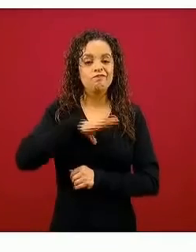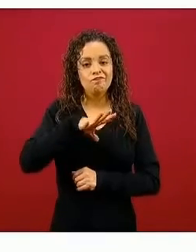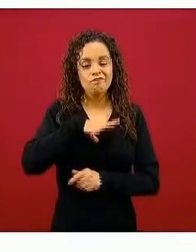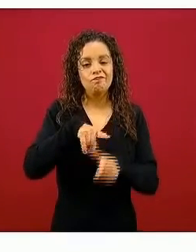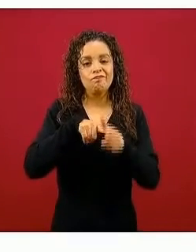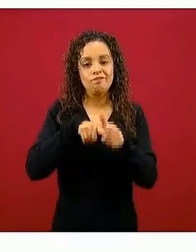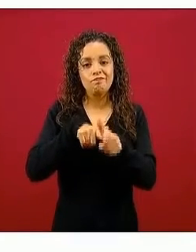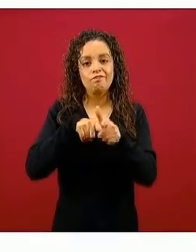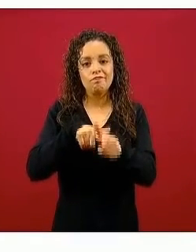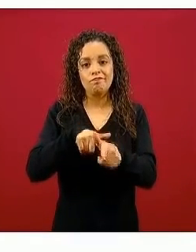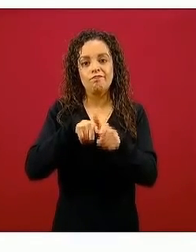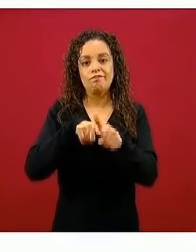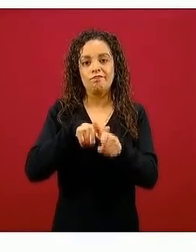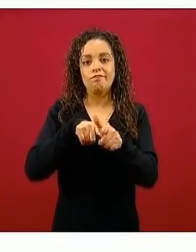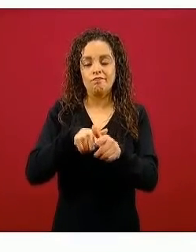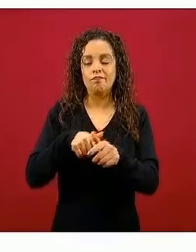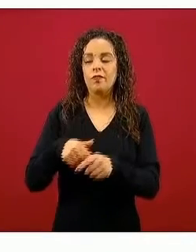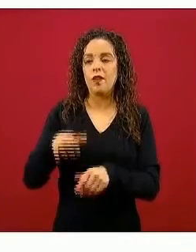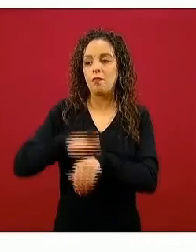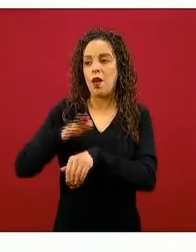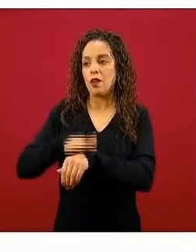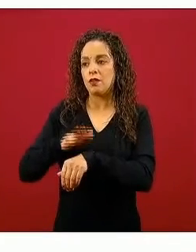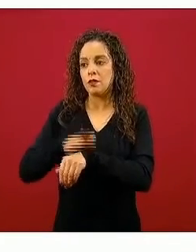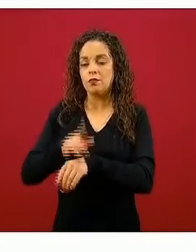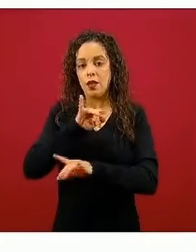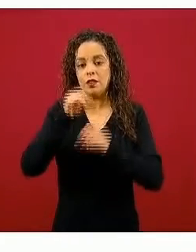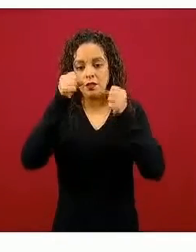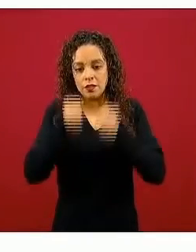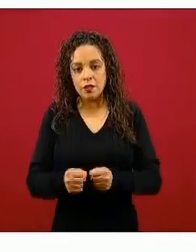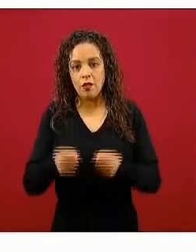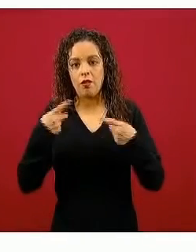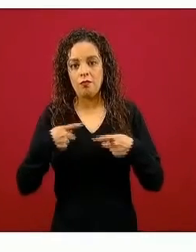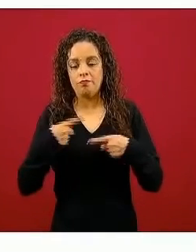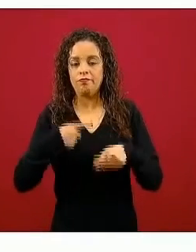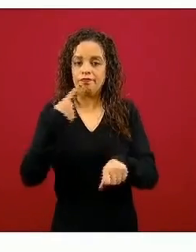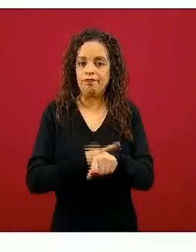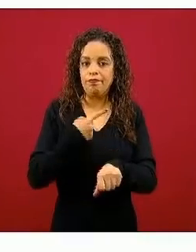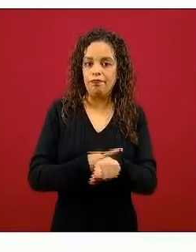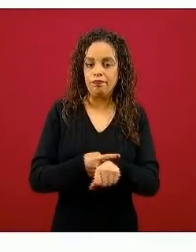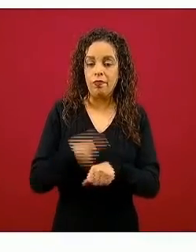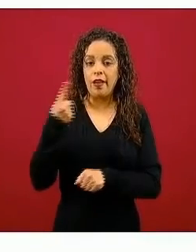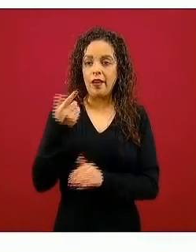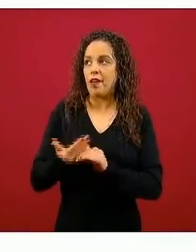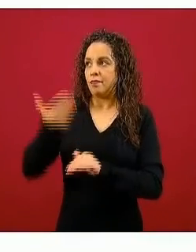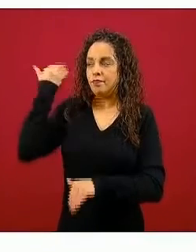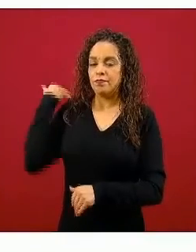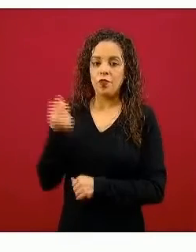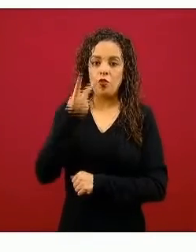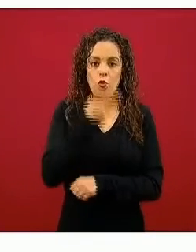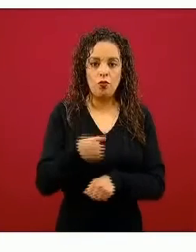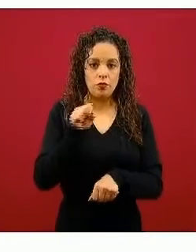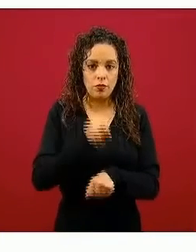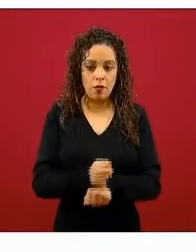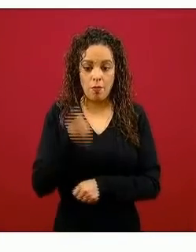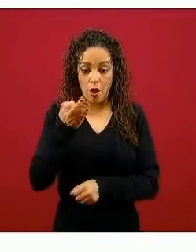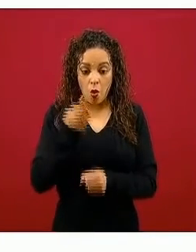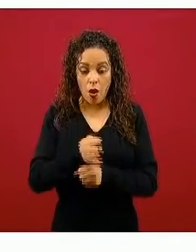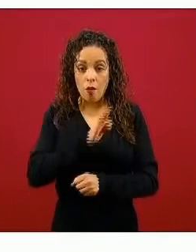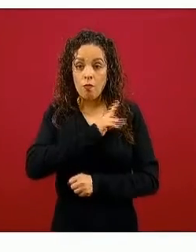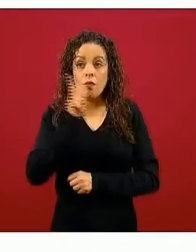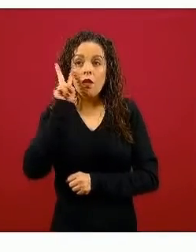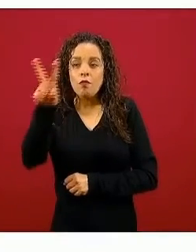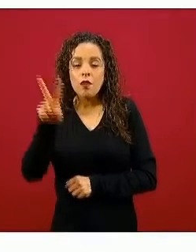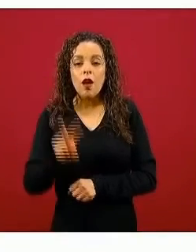o confirmación de casos y tasa de incidencia mayor que la que tenían hace 2 semanas, y aquí podemos ver cuáles son las entidades que